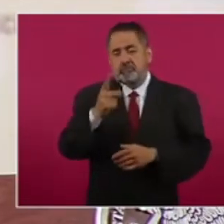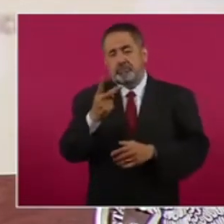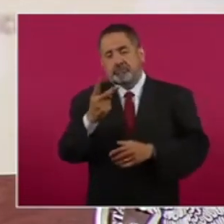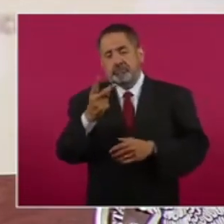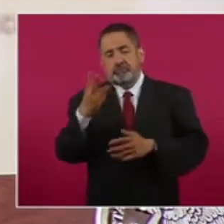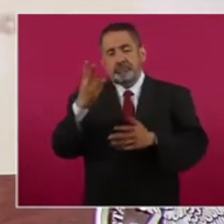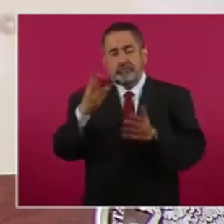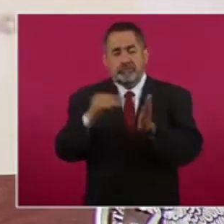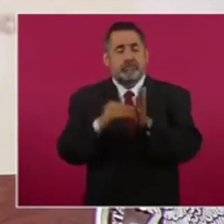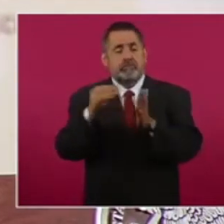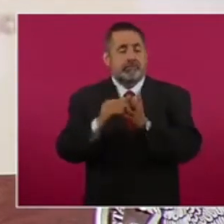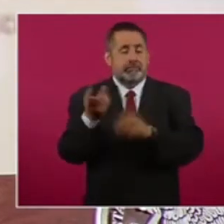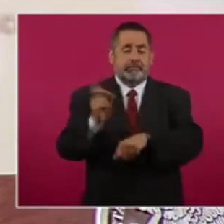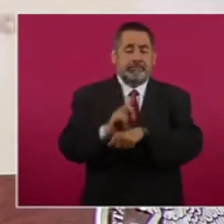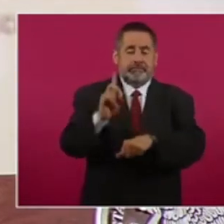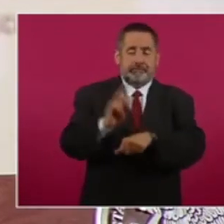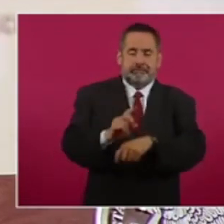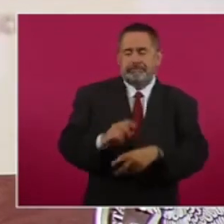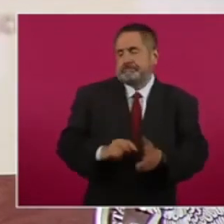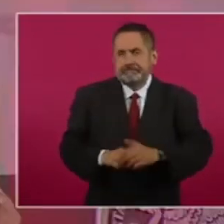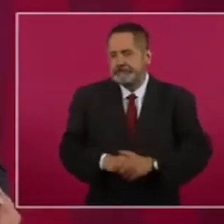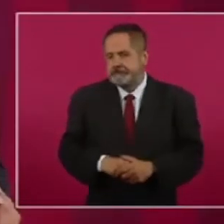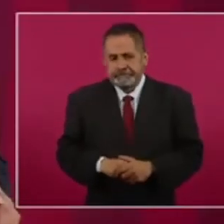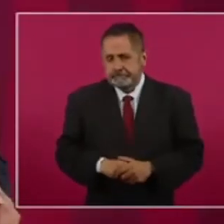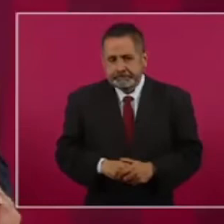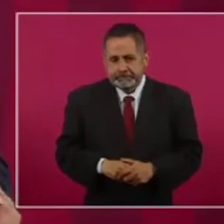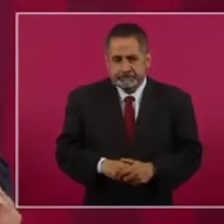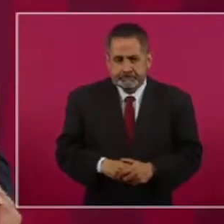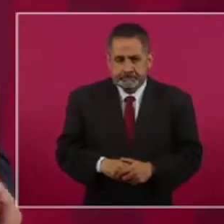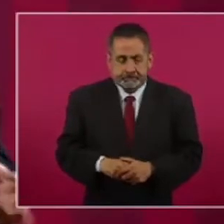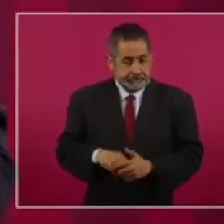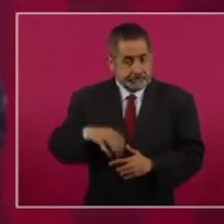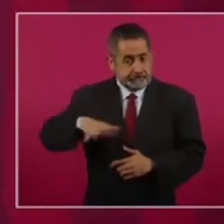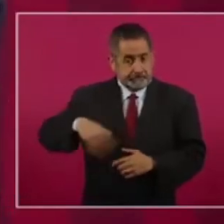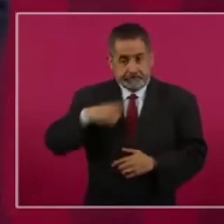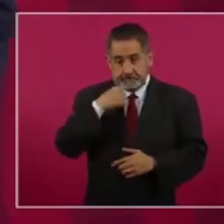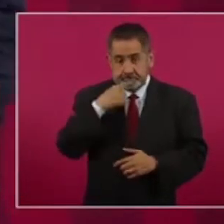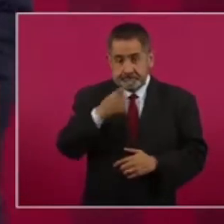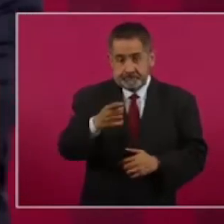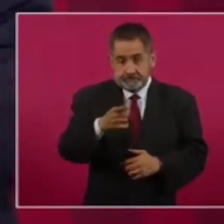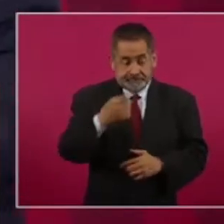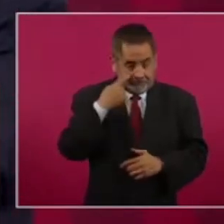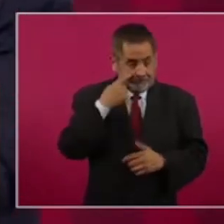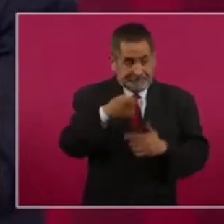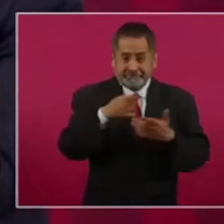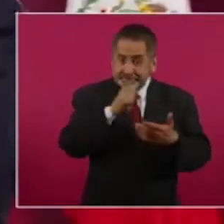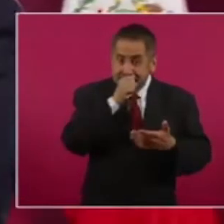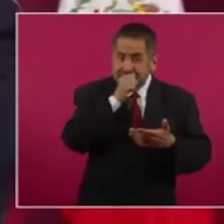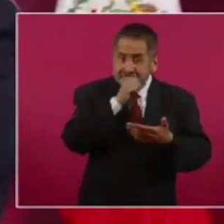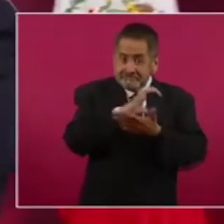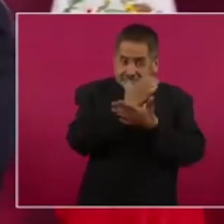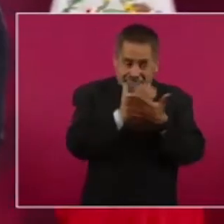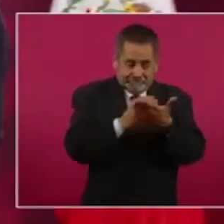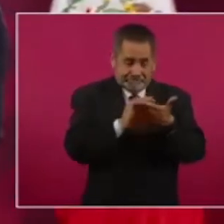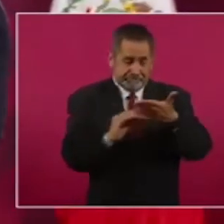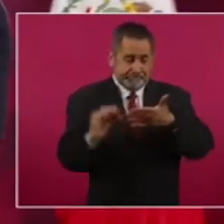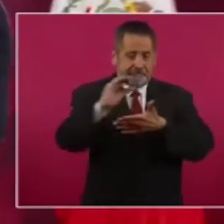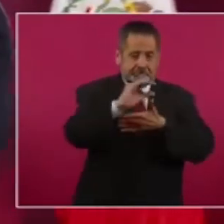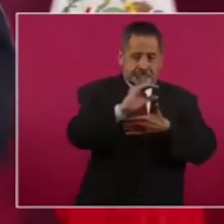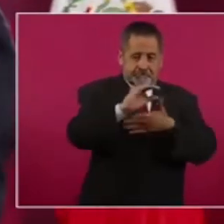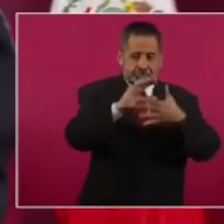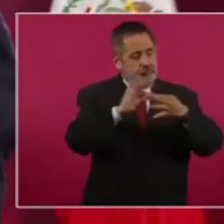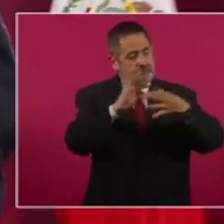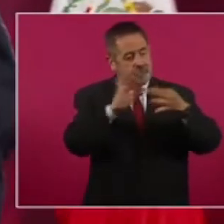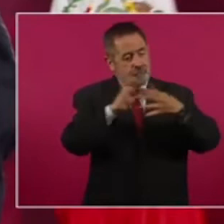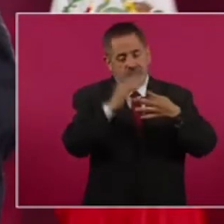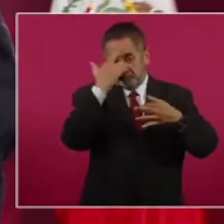2-3 millones de barriles diarios. Esto que les estoy planteando, esténos considerando de las